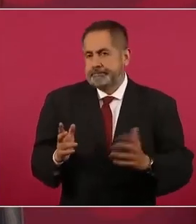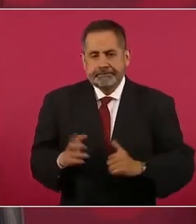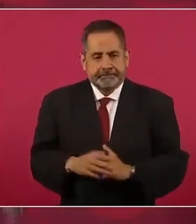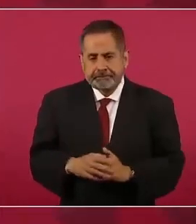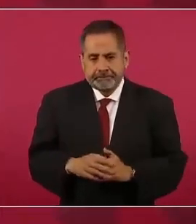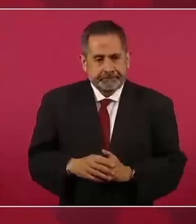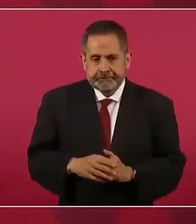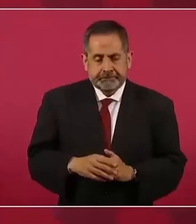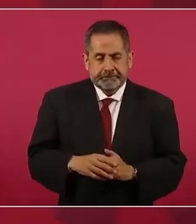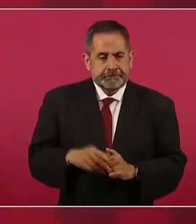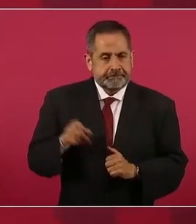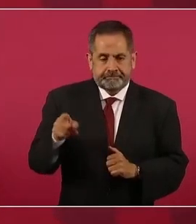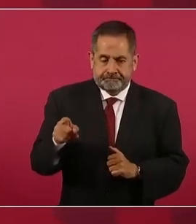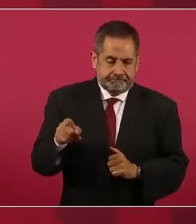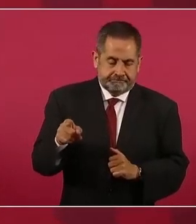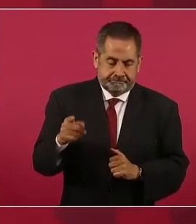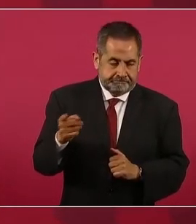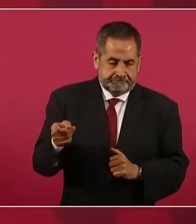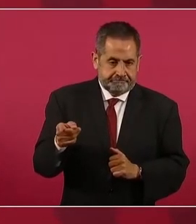era